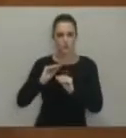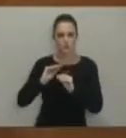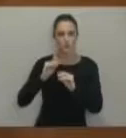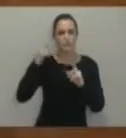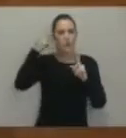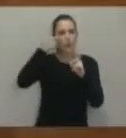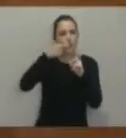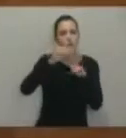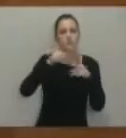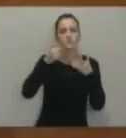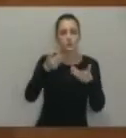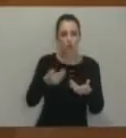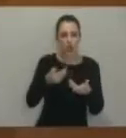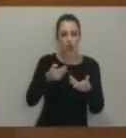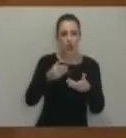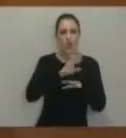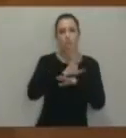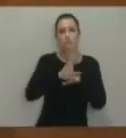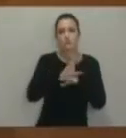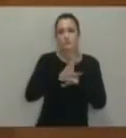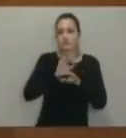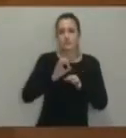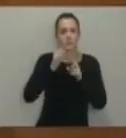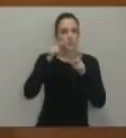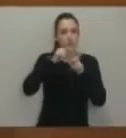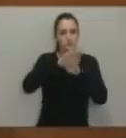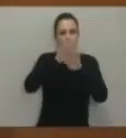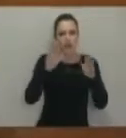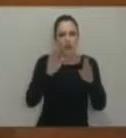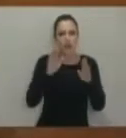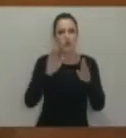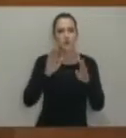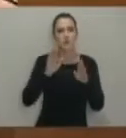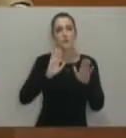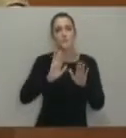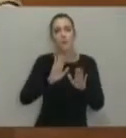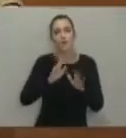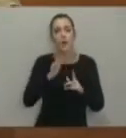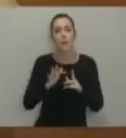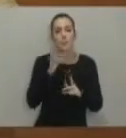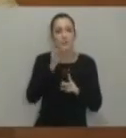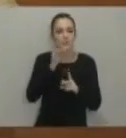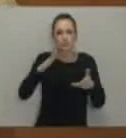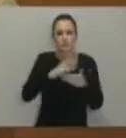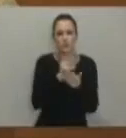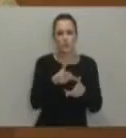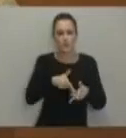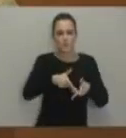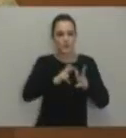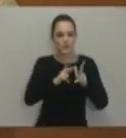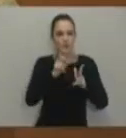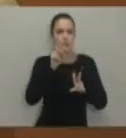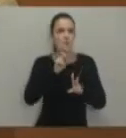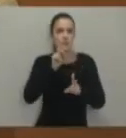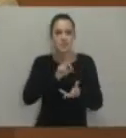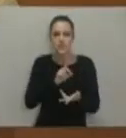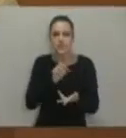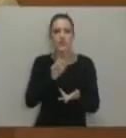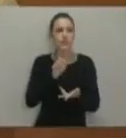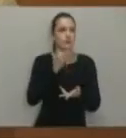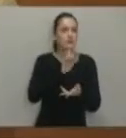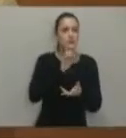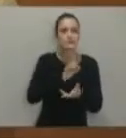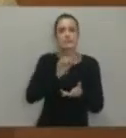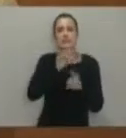objeto deliberado de esta Consejería desde un primer momento, frente al cual se ha permitido todo, incluso mentir a las entidades que